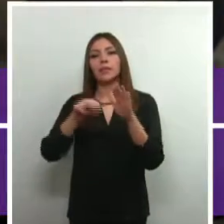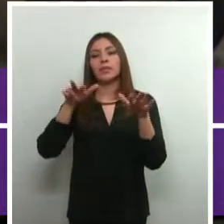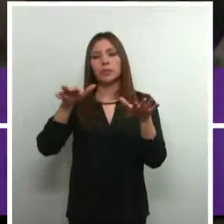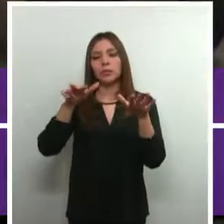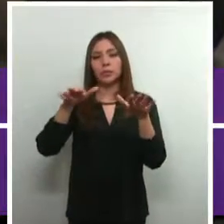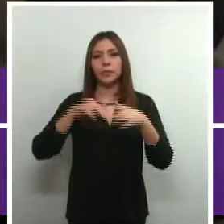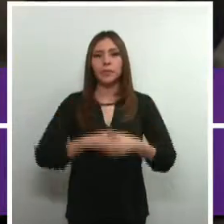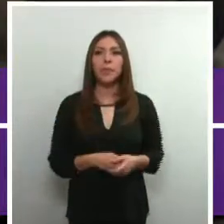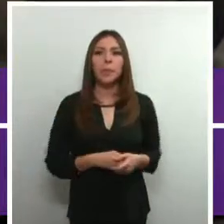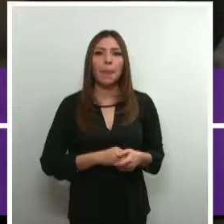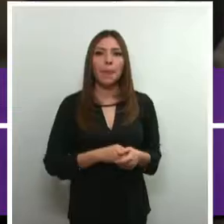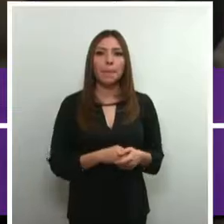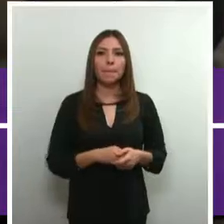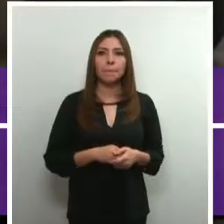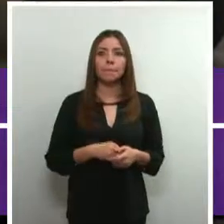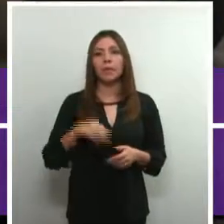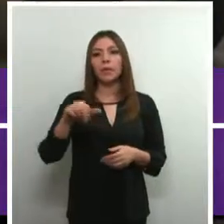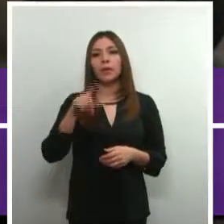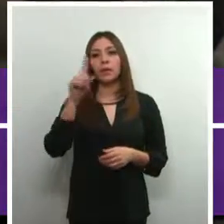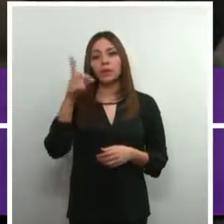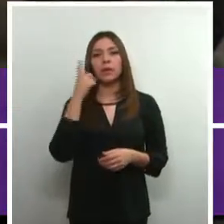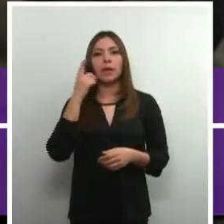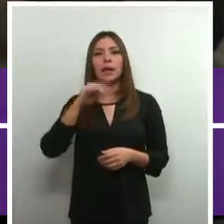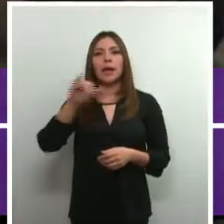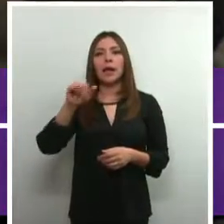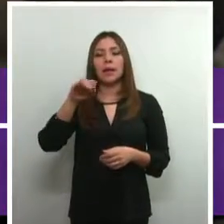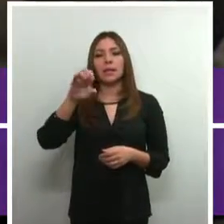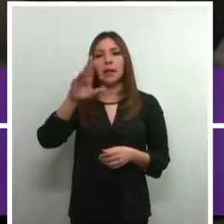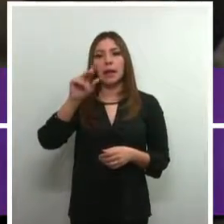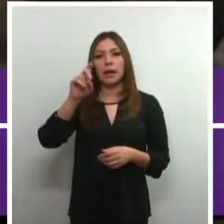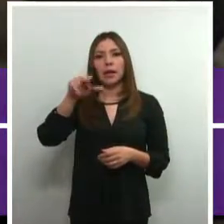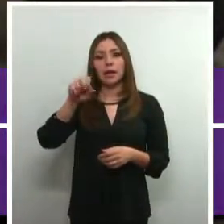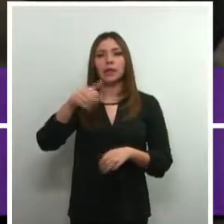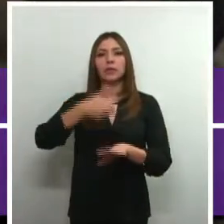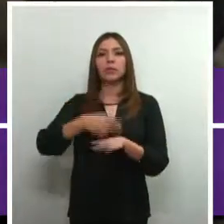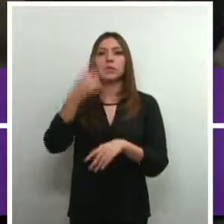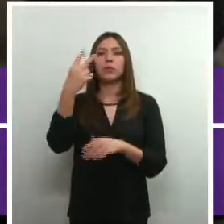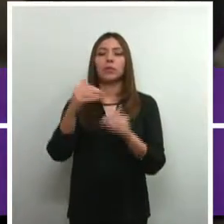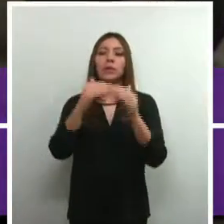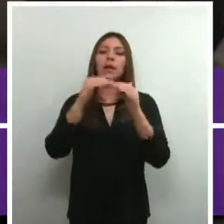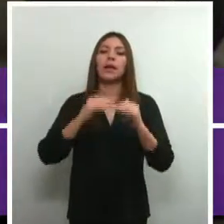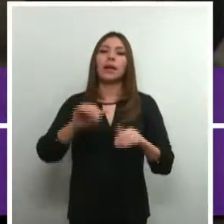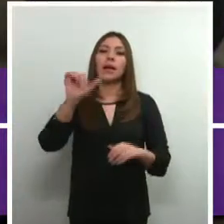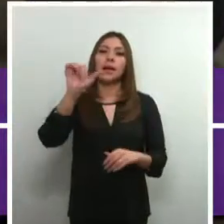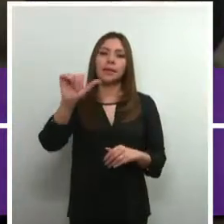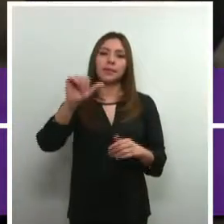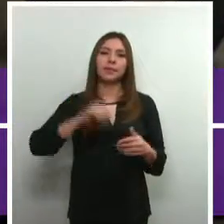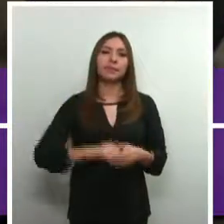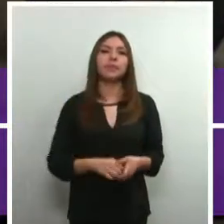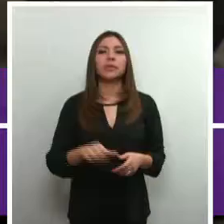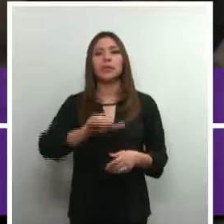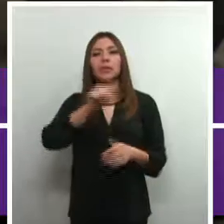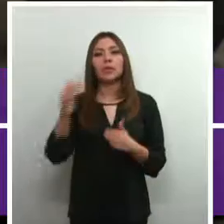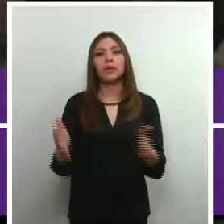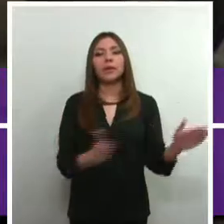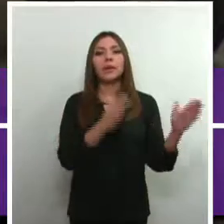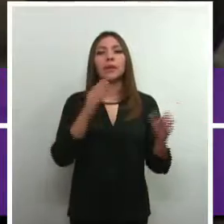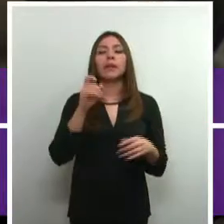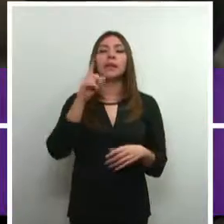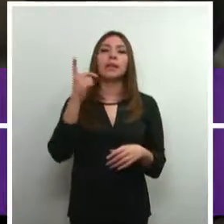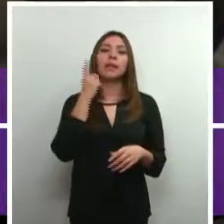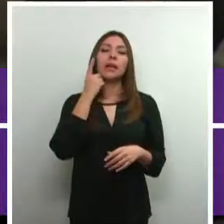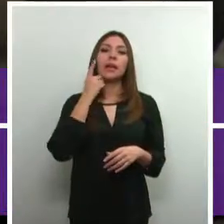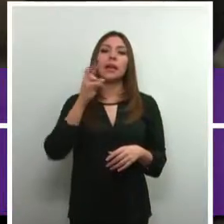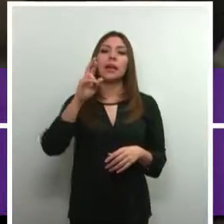18. Una del diputado Jaime Cárdenas, al numeral 2 del apartado A. Una reserva del